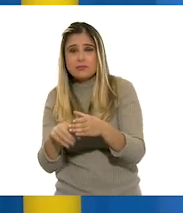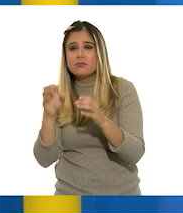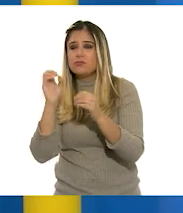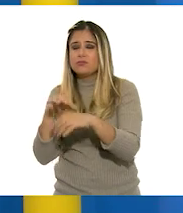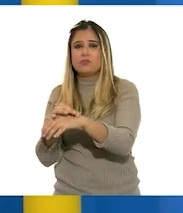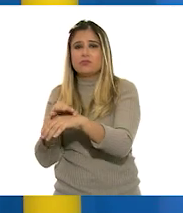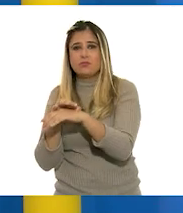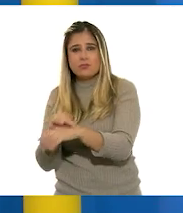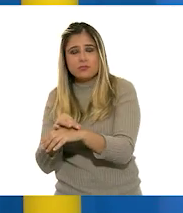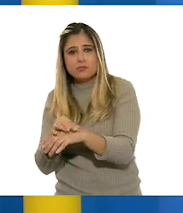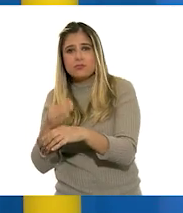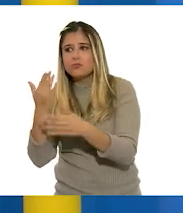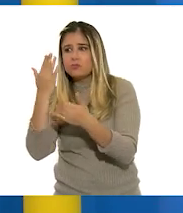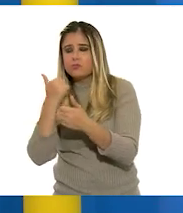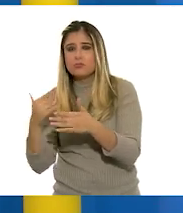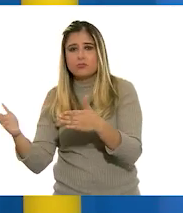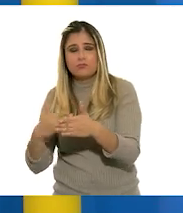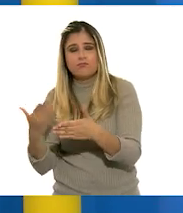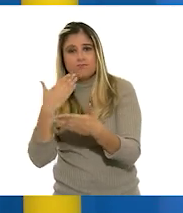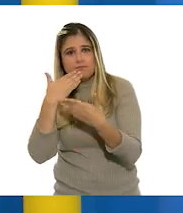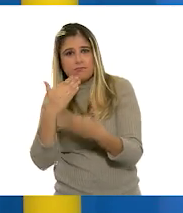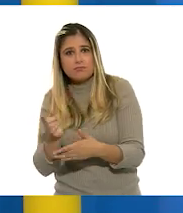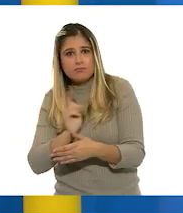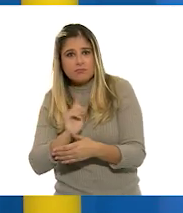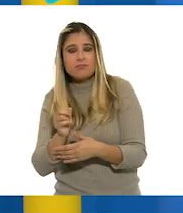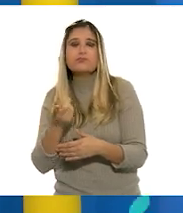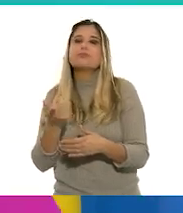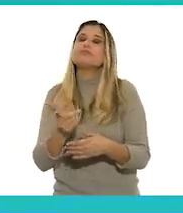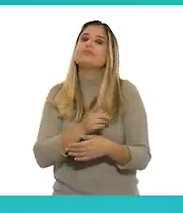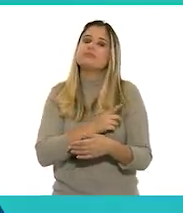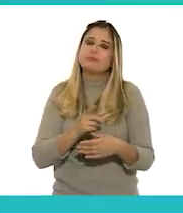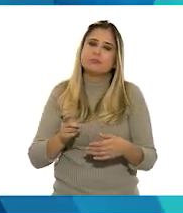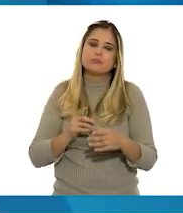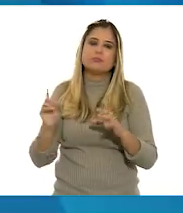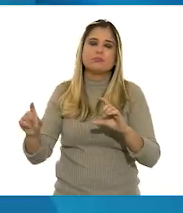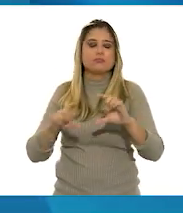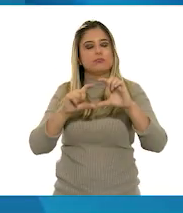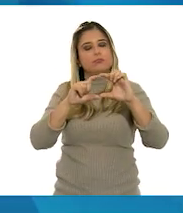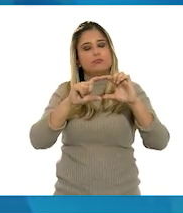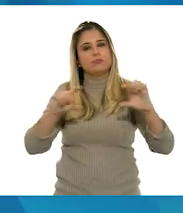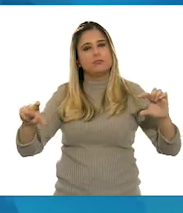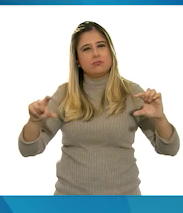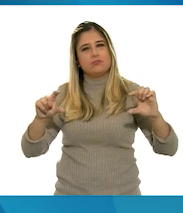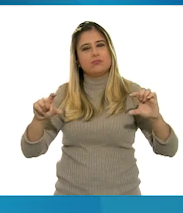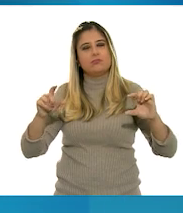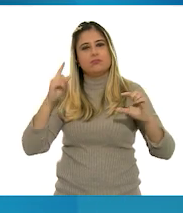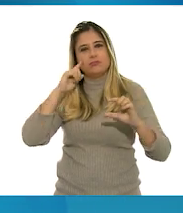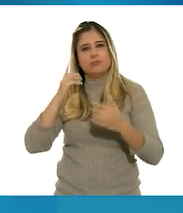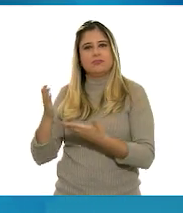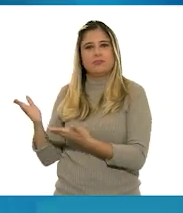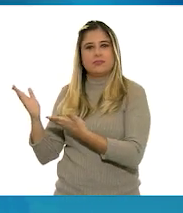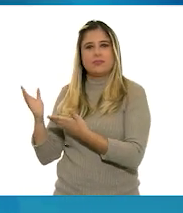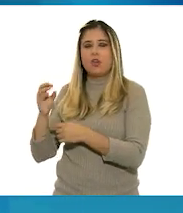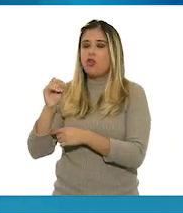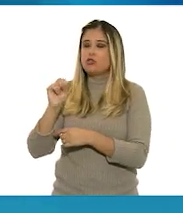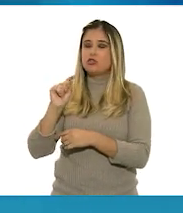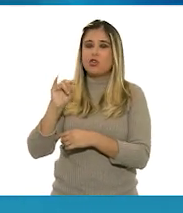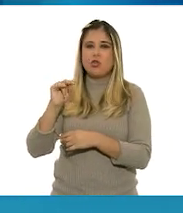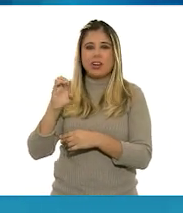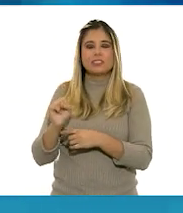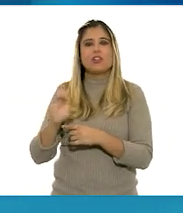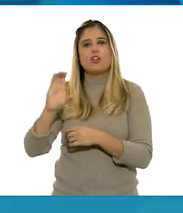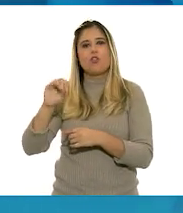un asterisco al lado del platillo y añadir una nota al final de la página que diga más o menos ostiones en su